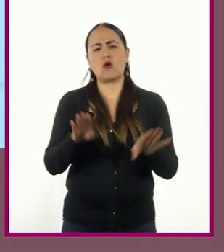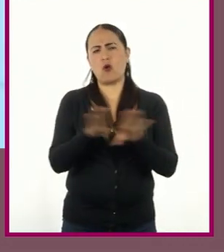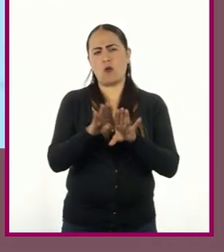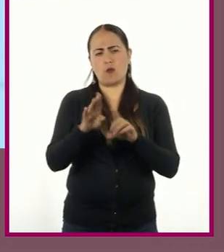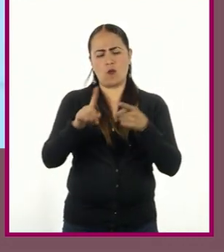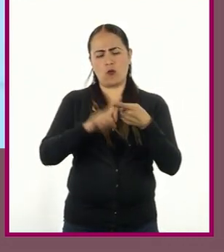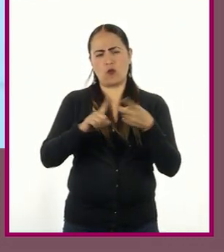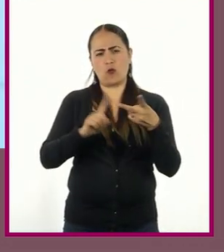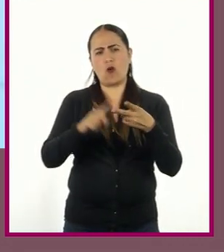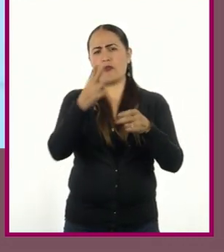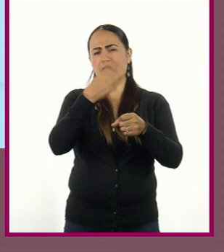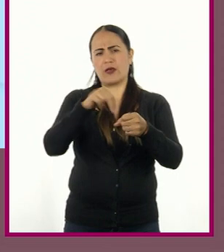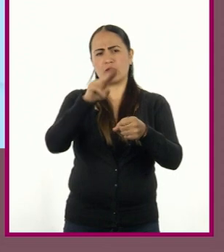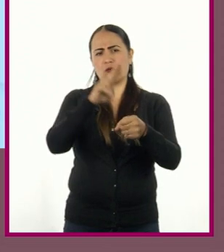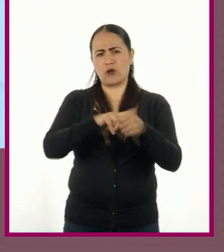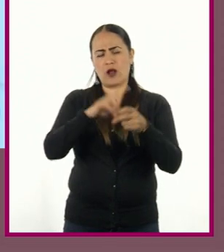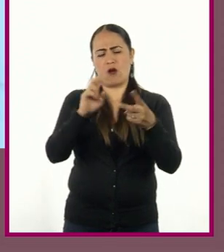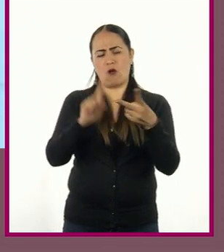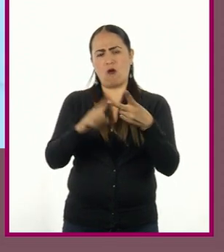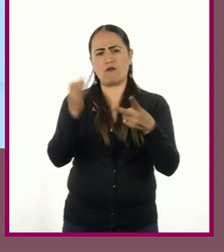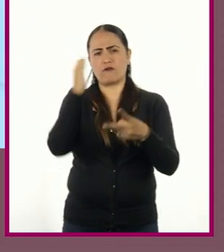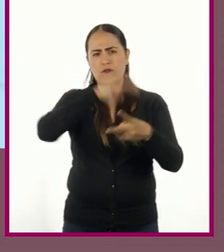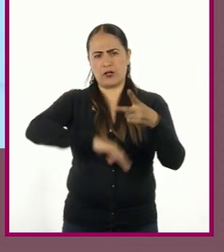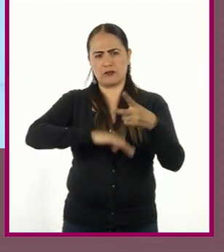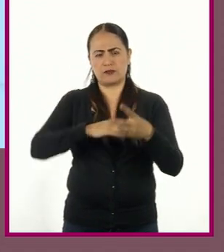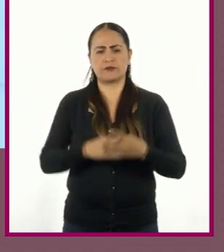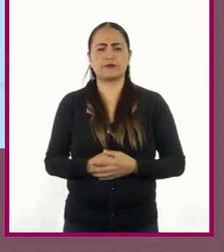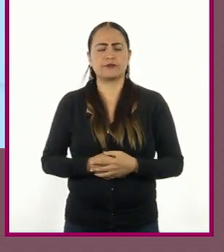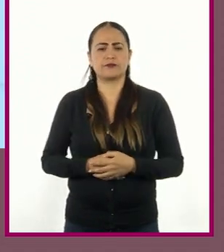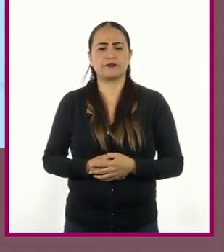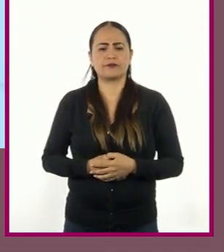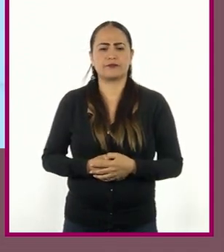tipos, naturales o artificiales.